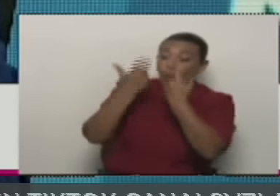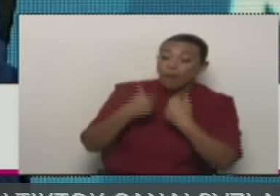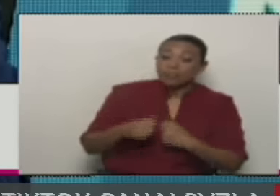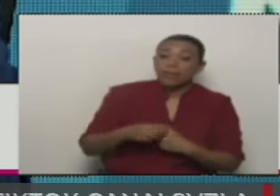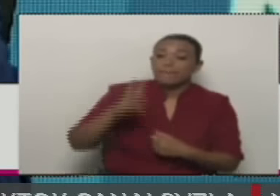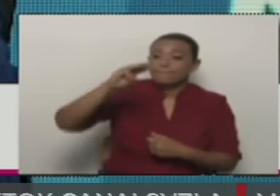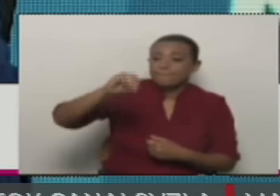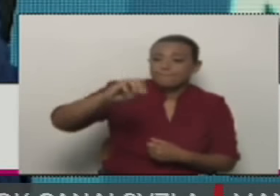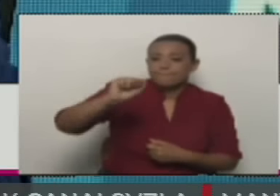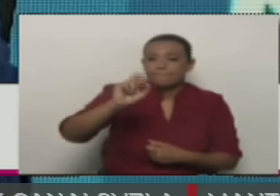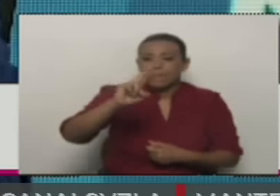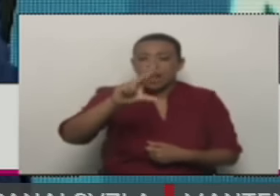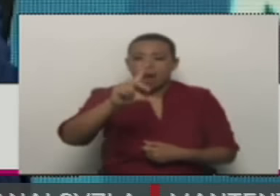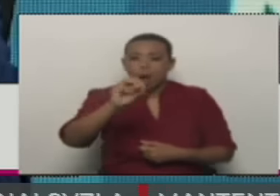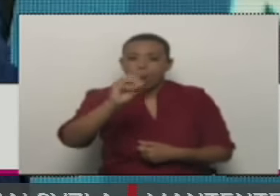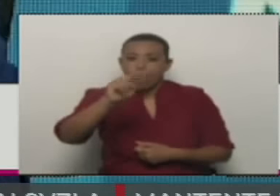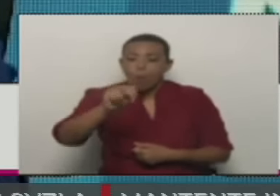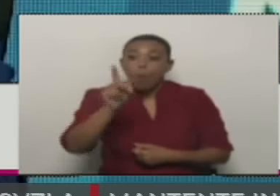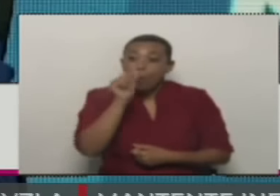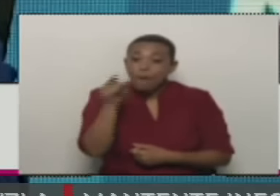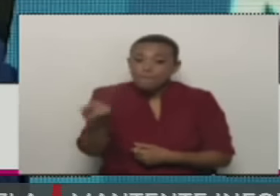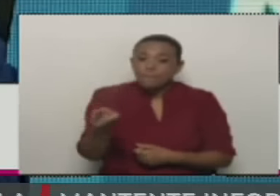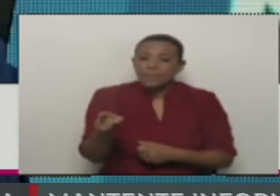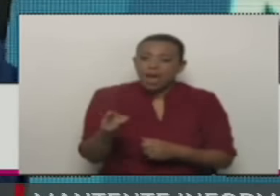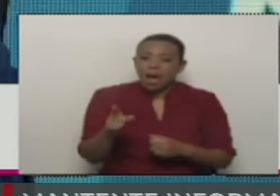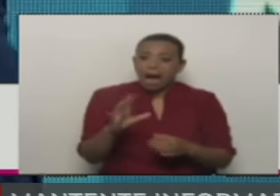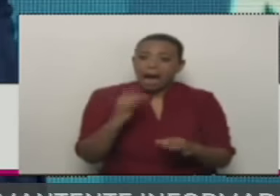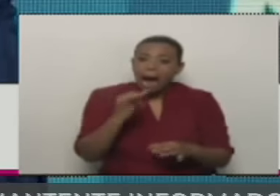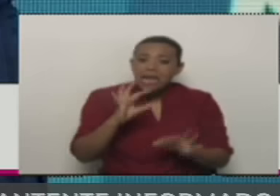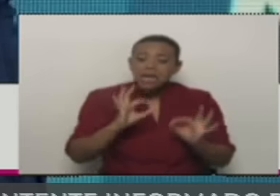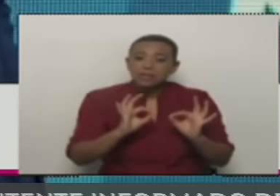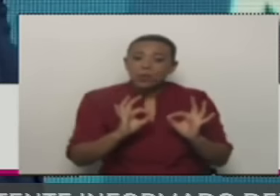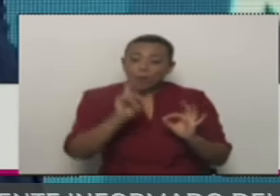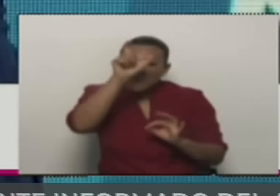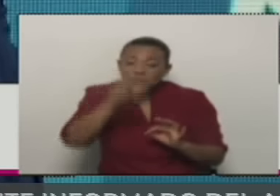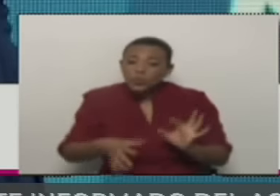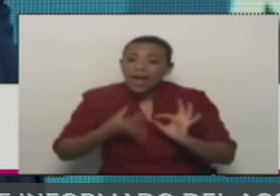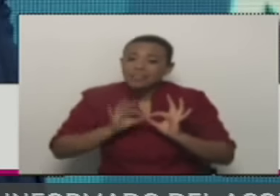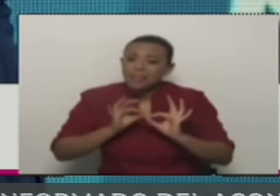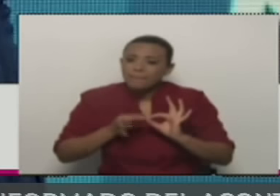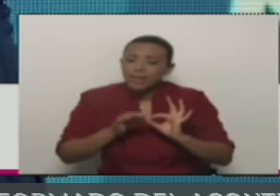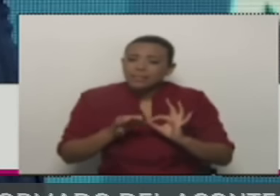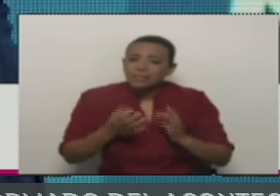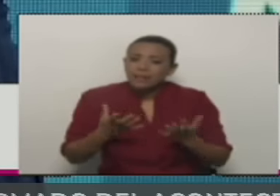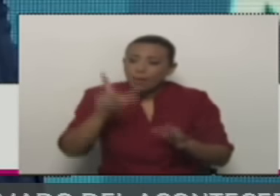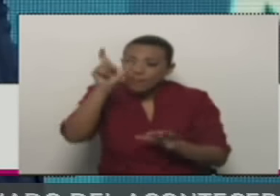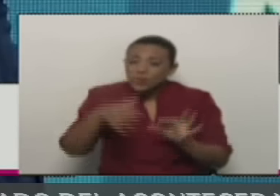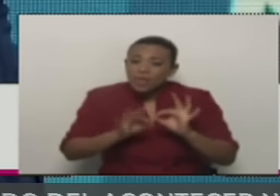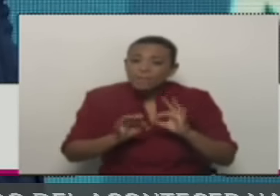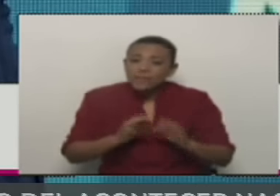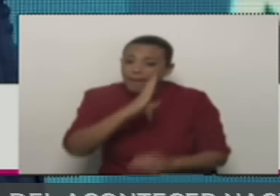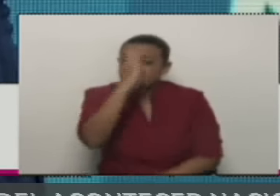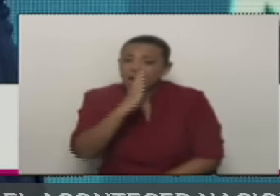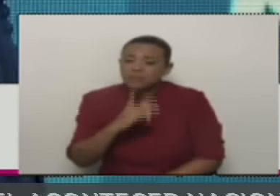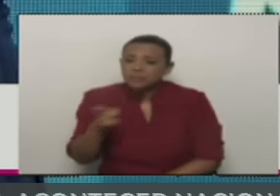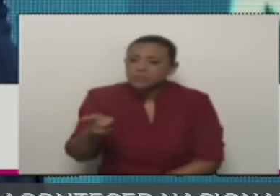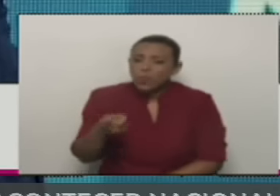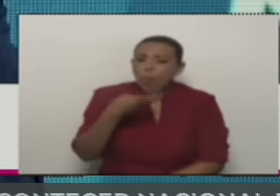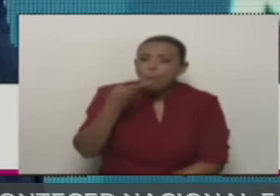Marlon. Sí. Tenemos traductor si necesitas, no hay ningún problema. ¿Vosé de dónde es,